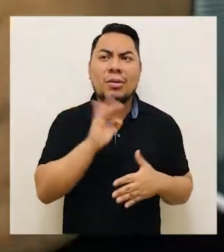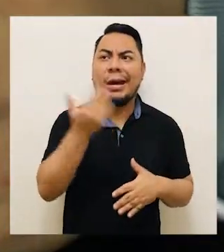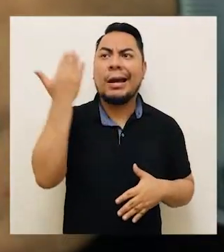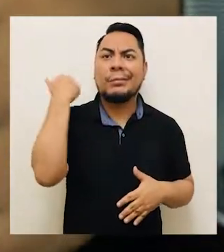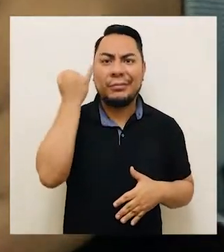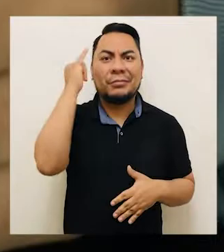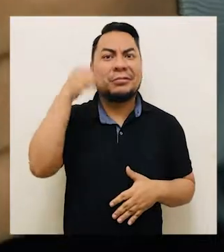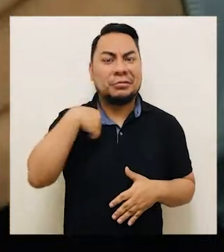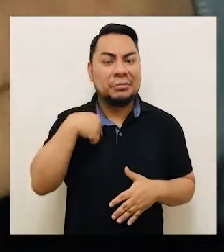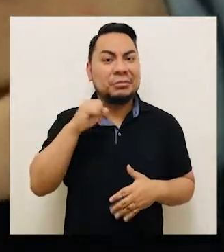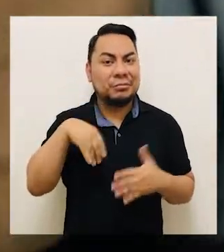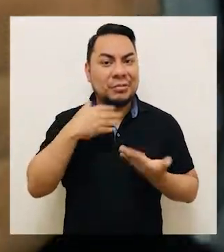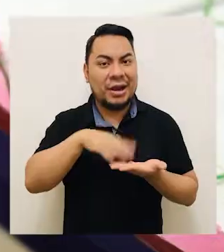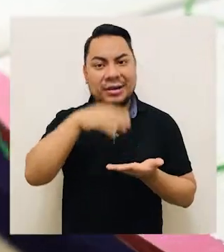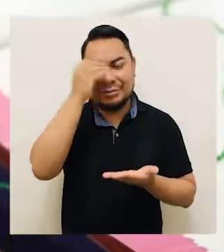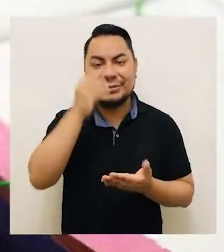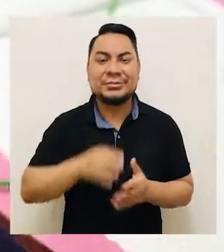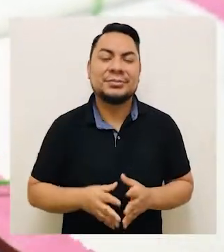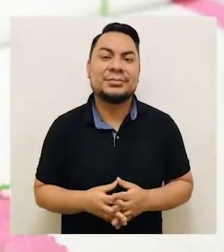imaginado realizarlas.